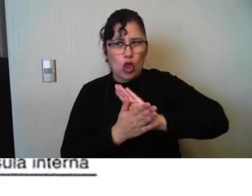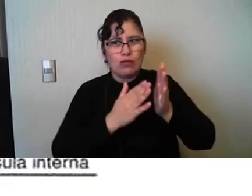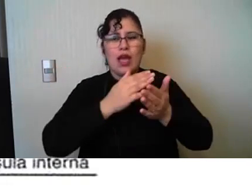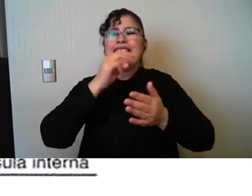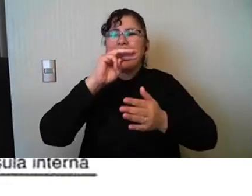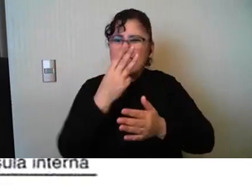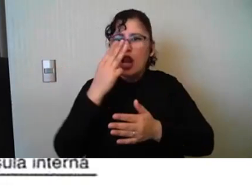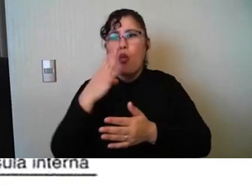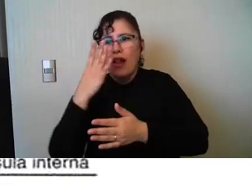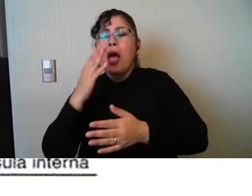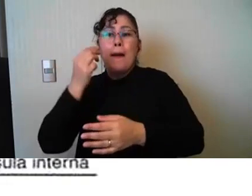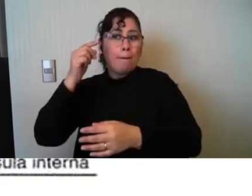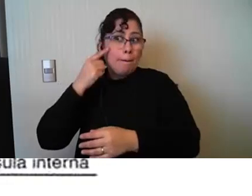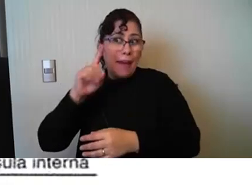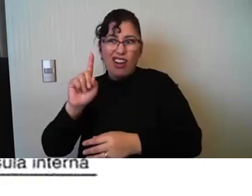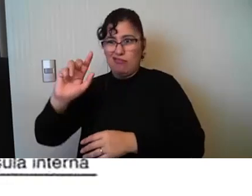Y luego en el brazo posterior